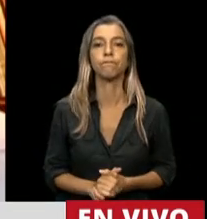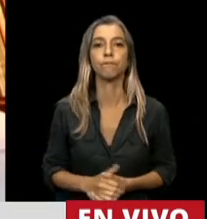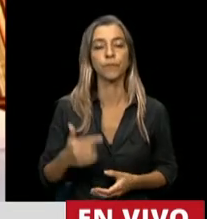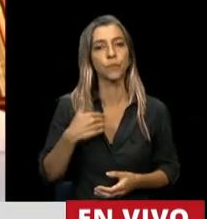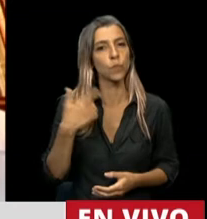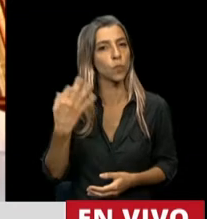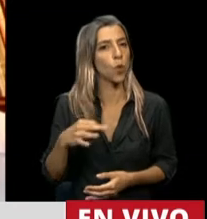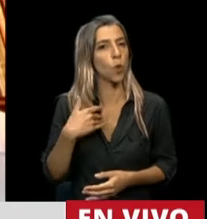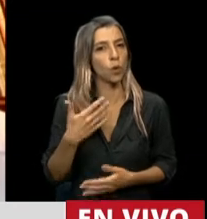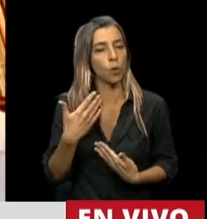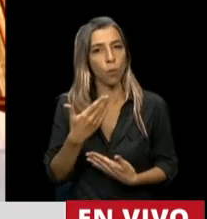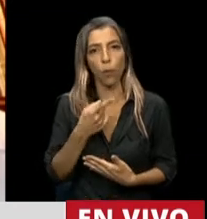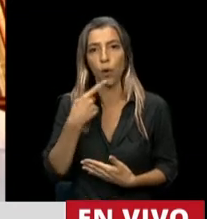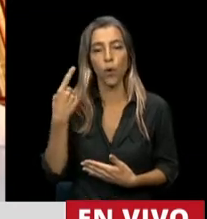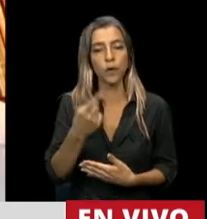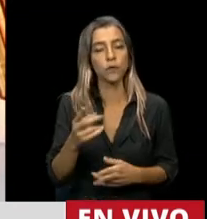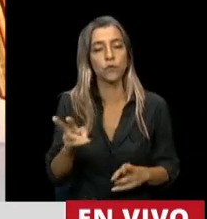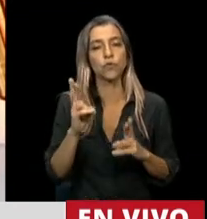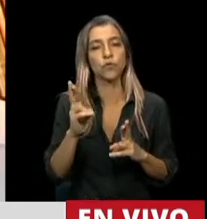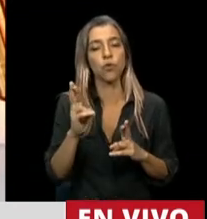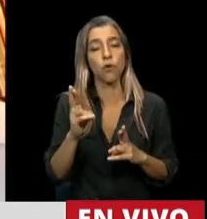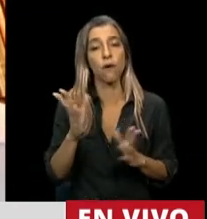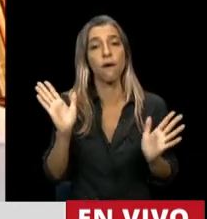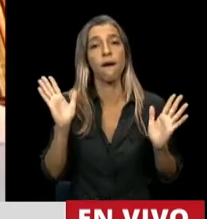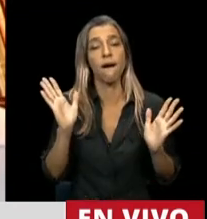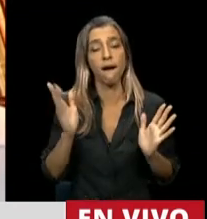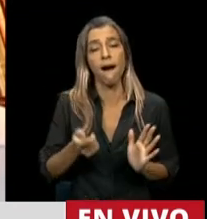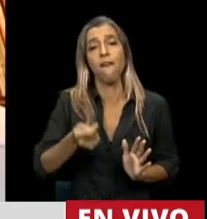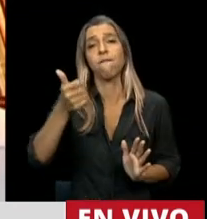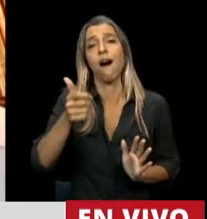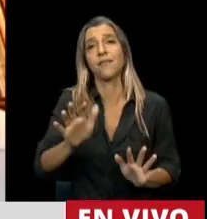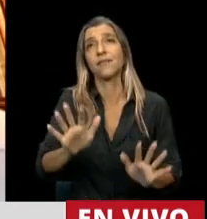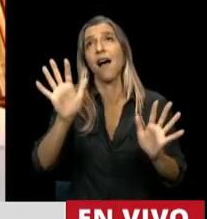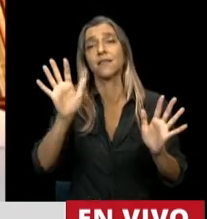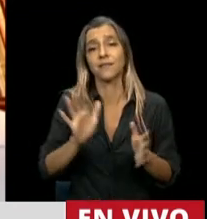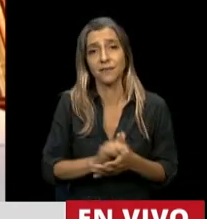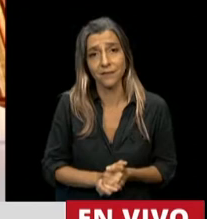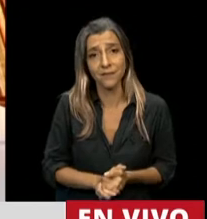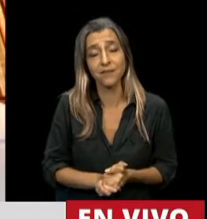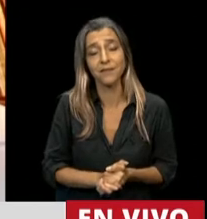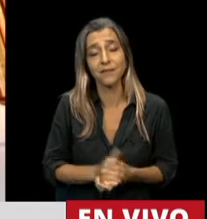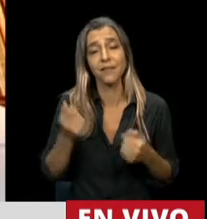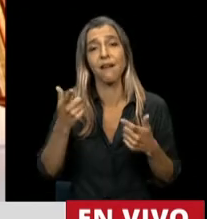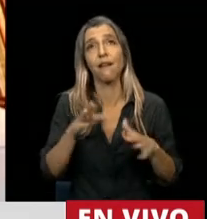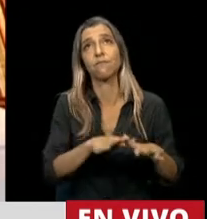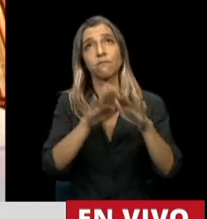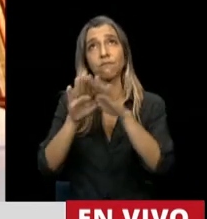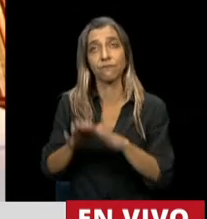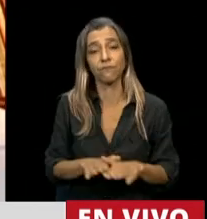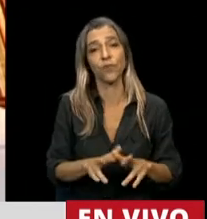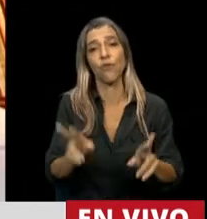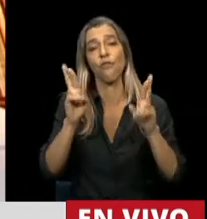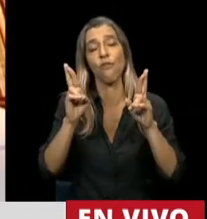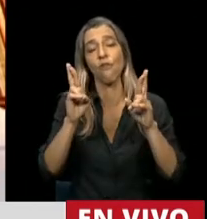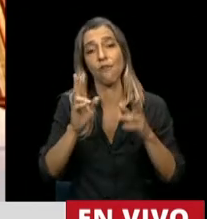respecto es que ojalá fuera así de fácil, y ojalá fuera así y que nuestra energía